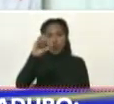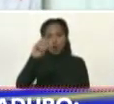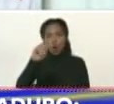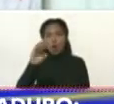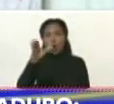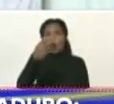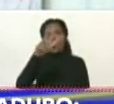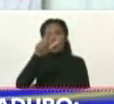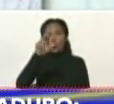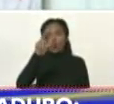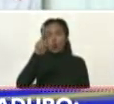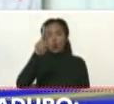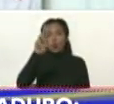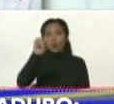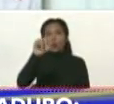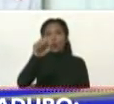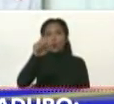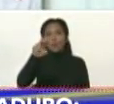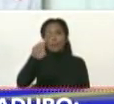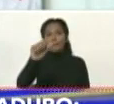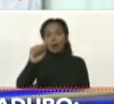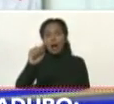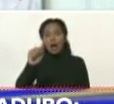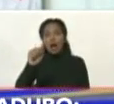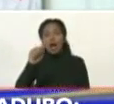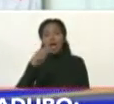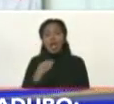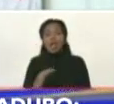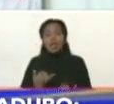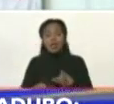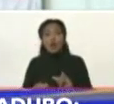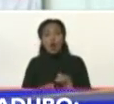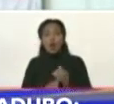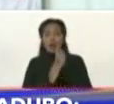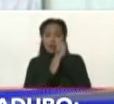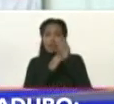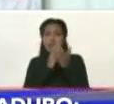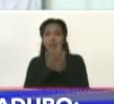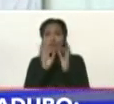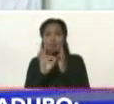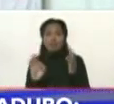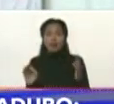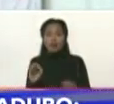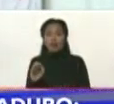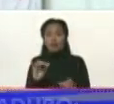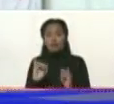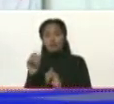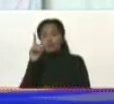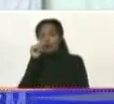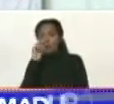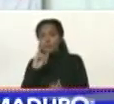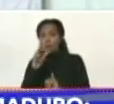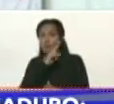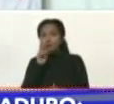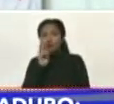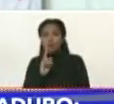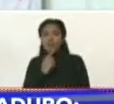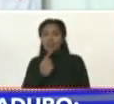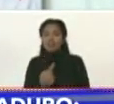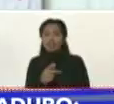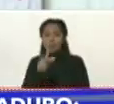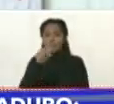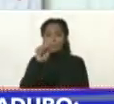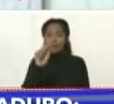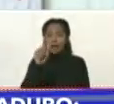hijo del héroe, del mártir y líder eterno Patricio Lumumba. Decir